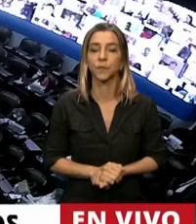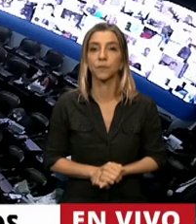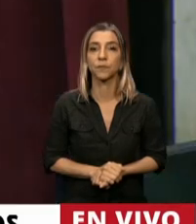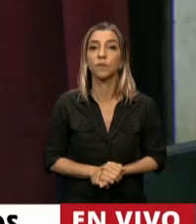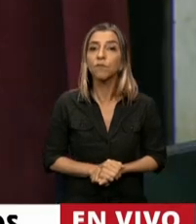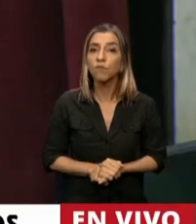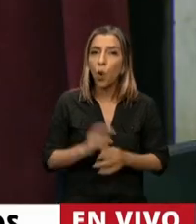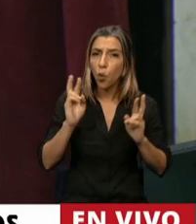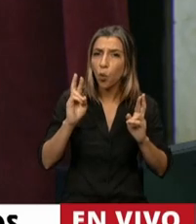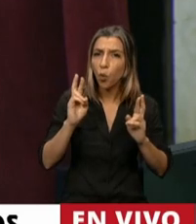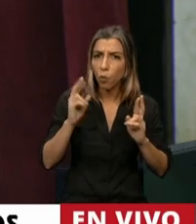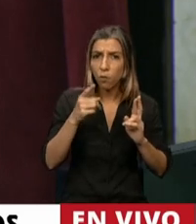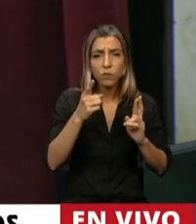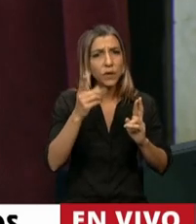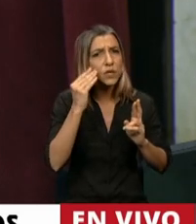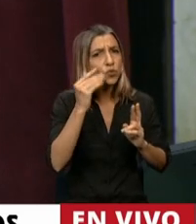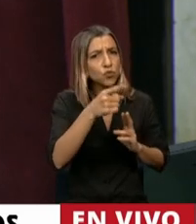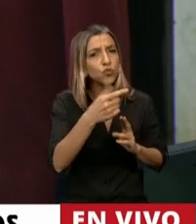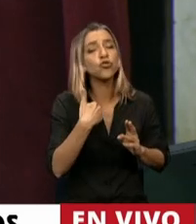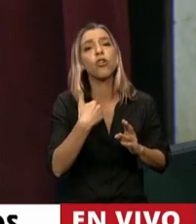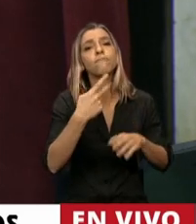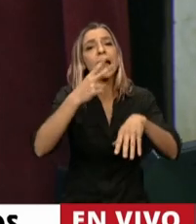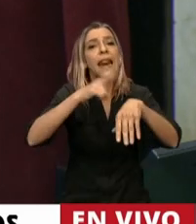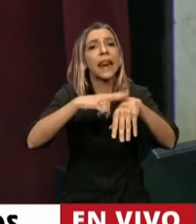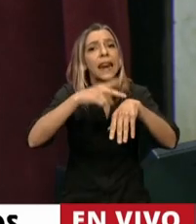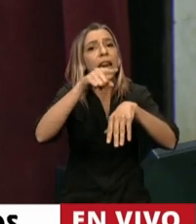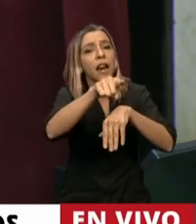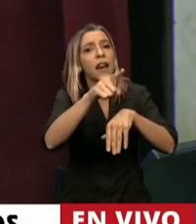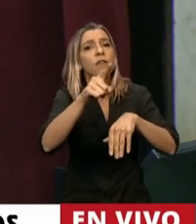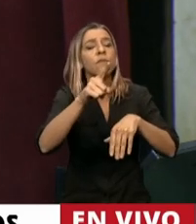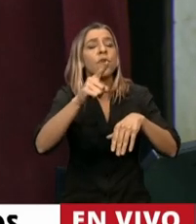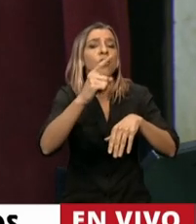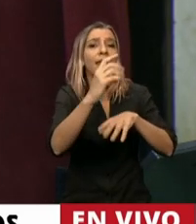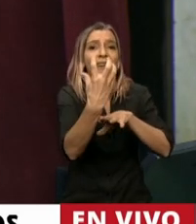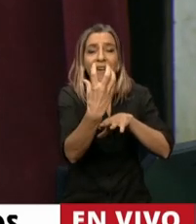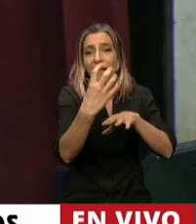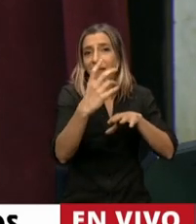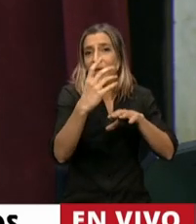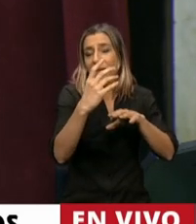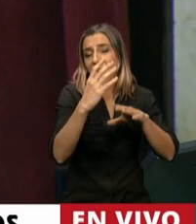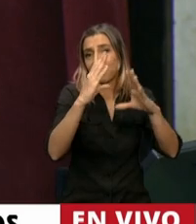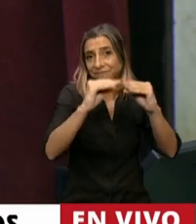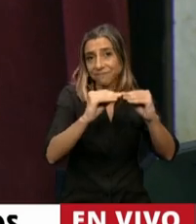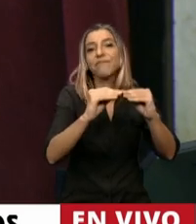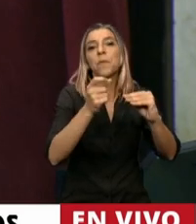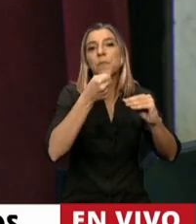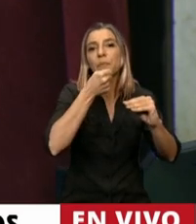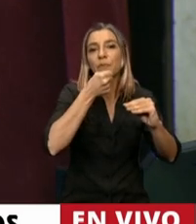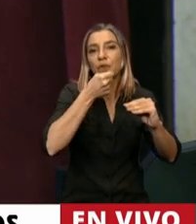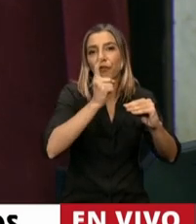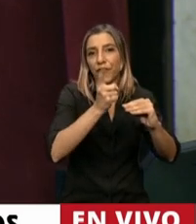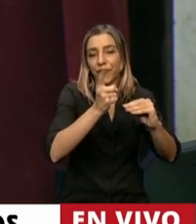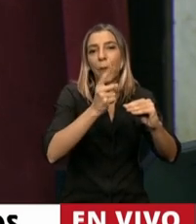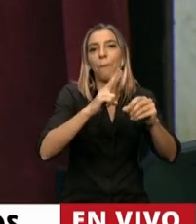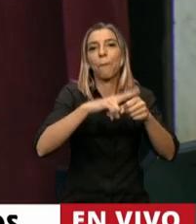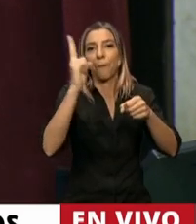La escucho, diputada. Le recomiendo que apague la cámara y deje prendido el micrófono, que es la mejor forma de que la escuchemos, porque